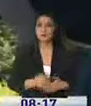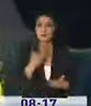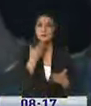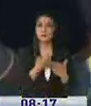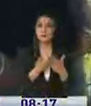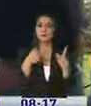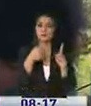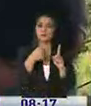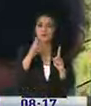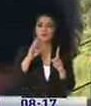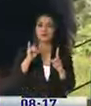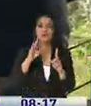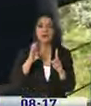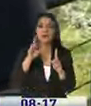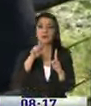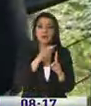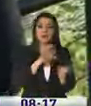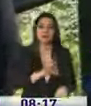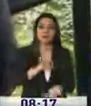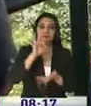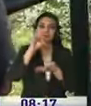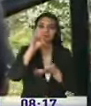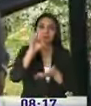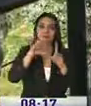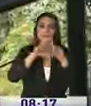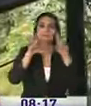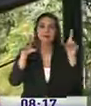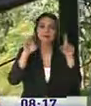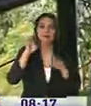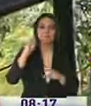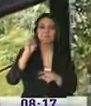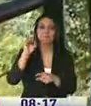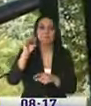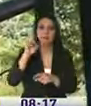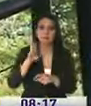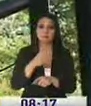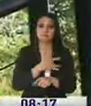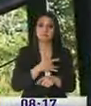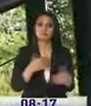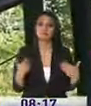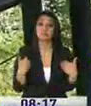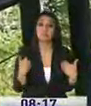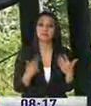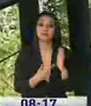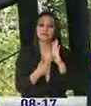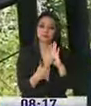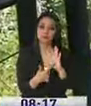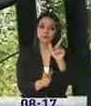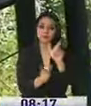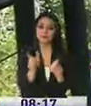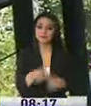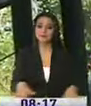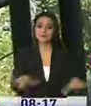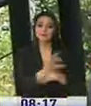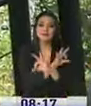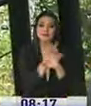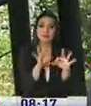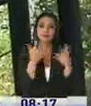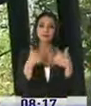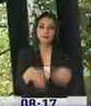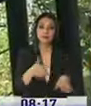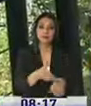Rafael Pazmiño, él pues el representante de Maceo. Así que nosotros felices de poder entregar también pues